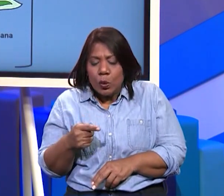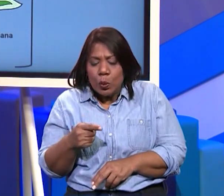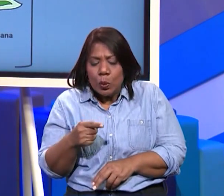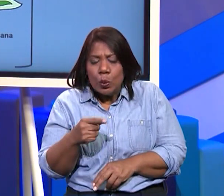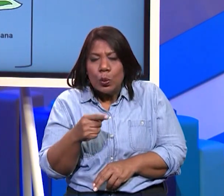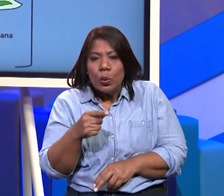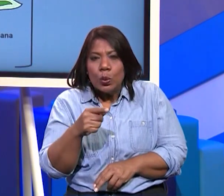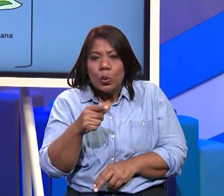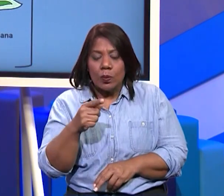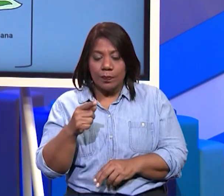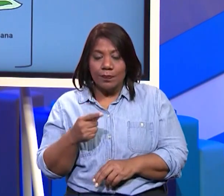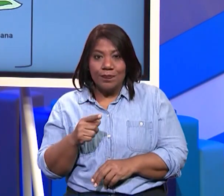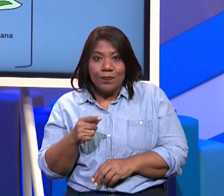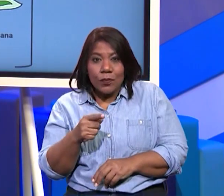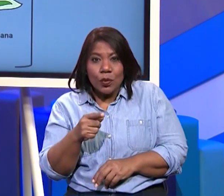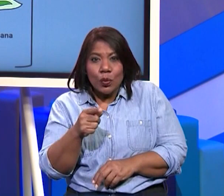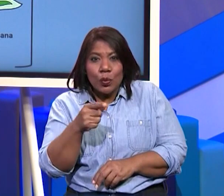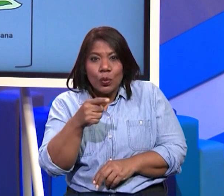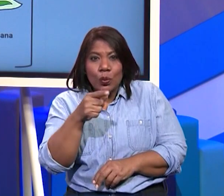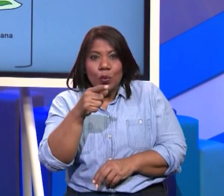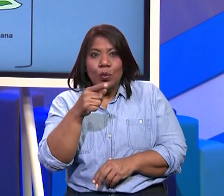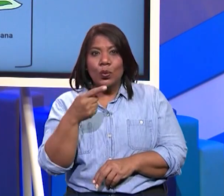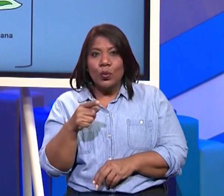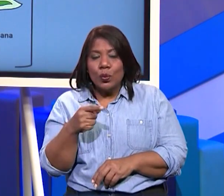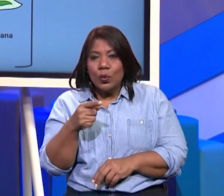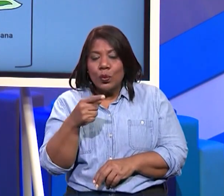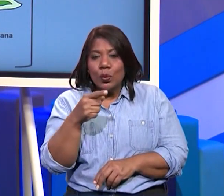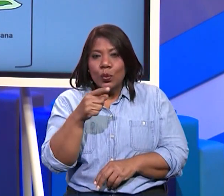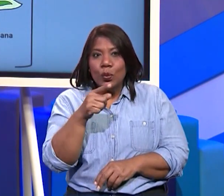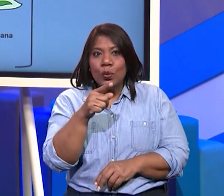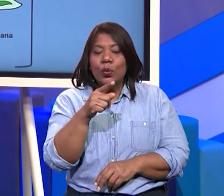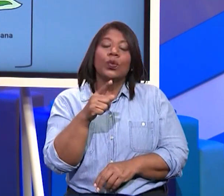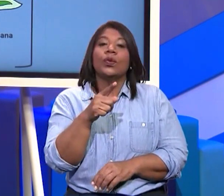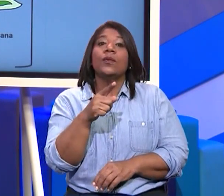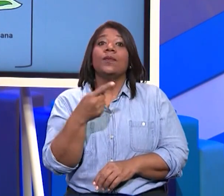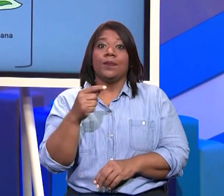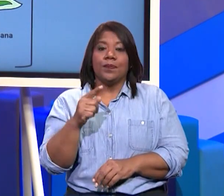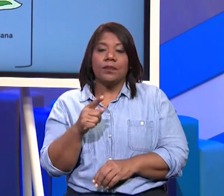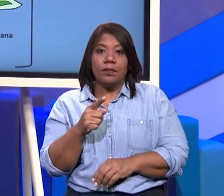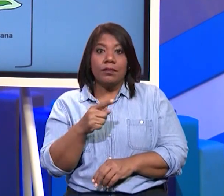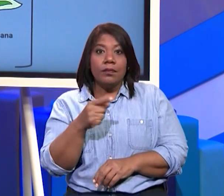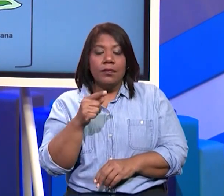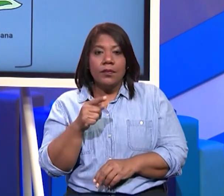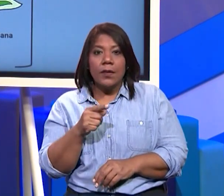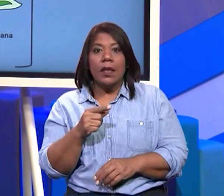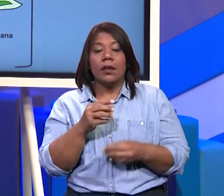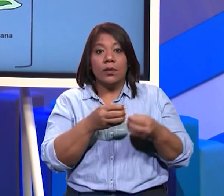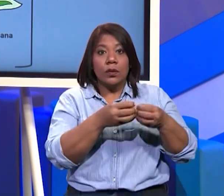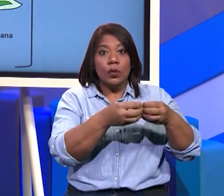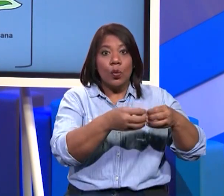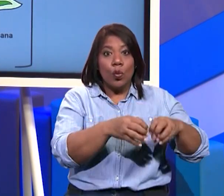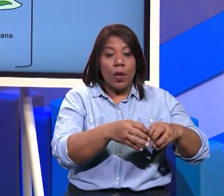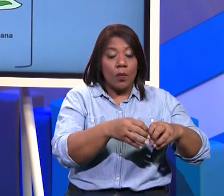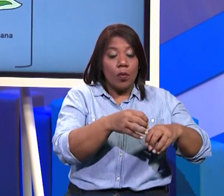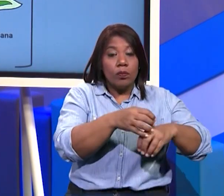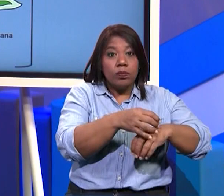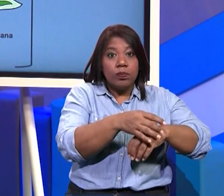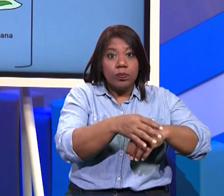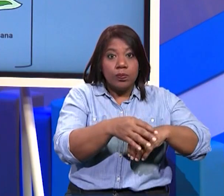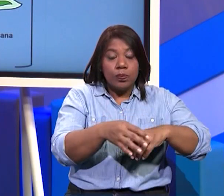pequeños anfibios en su etapa, ¿verdad?, juvenil. ¿Sí? En su etapa que está iniciando su desarrollo